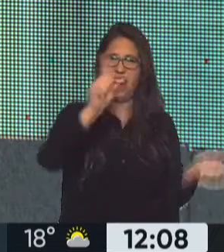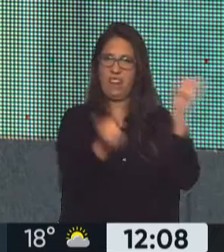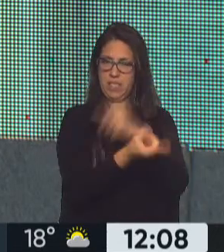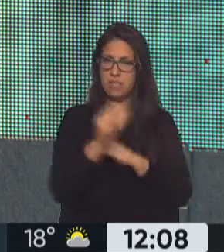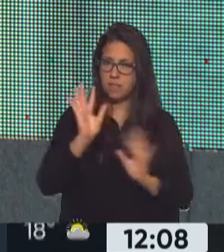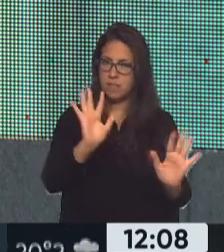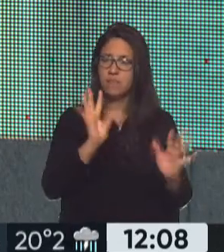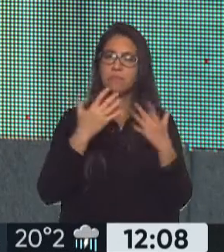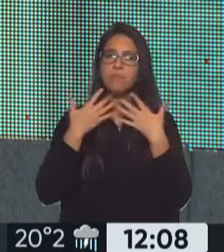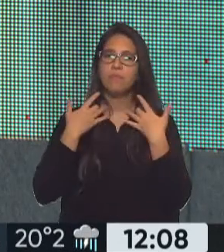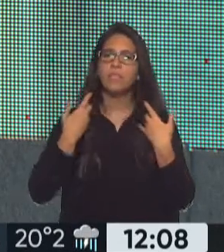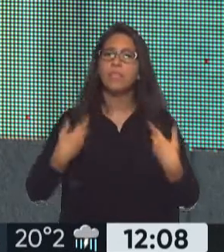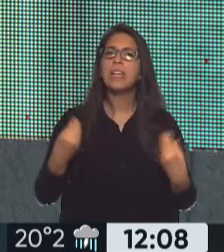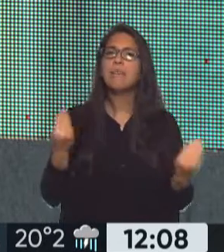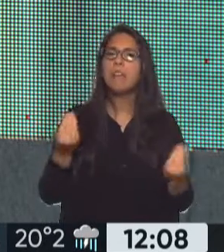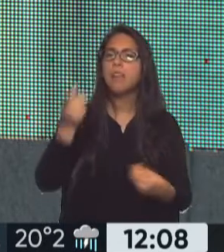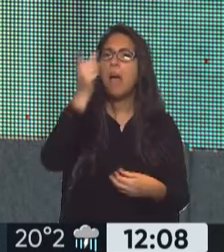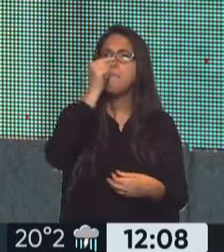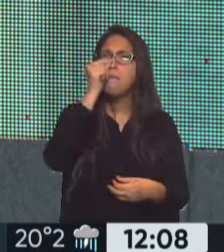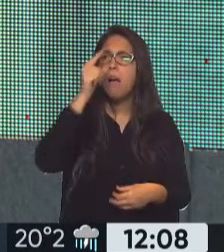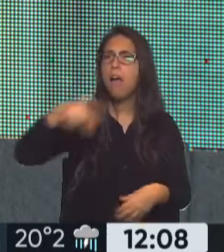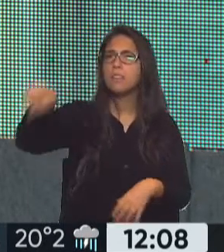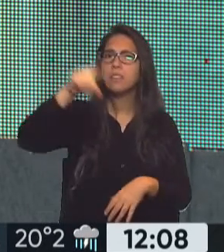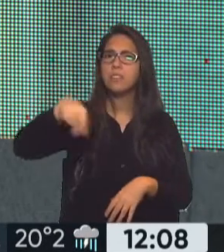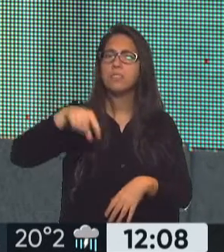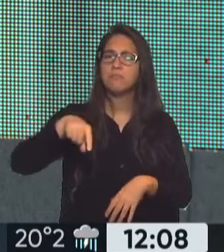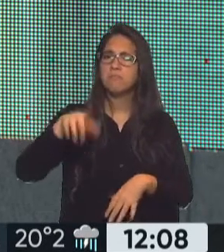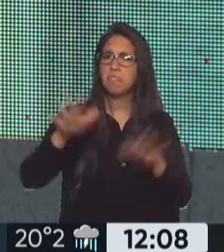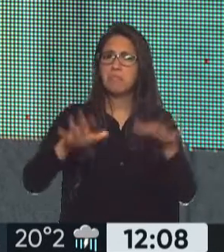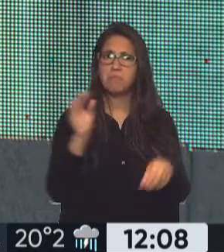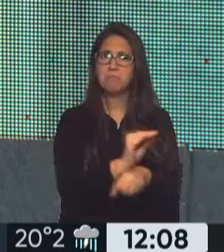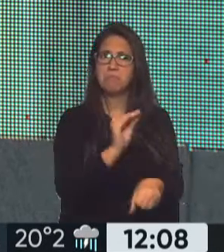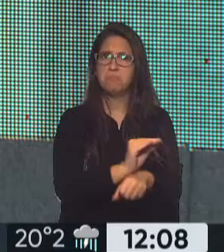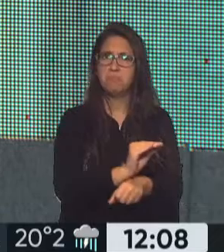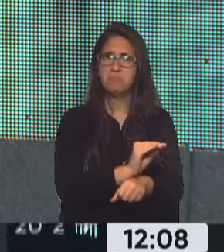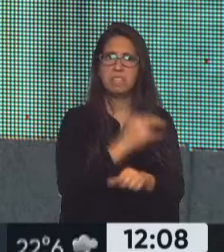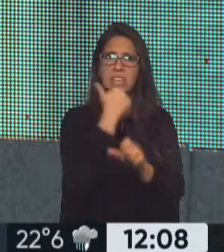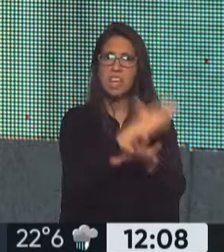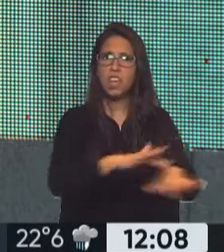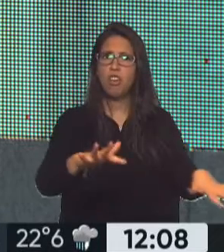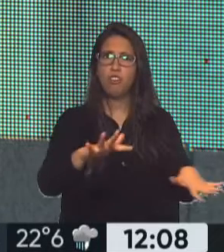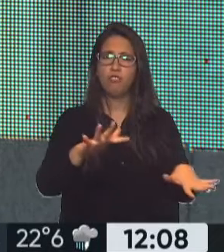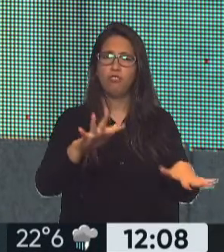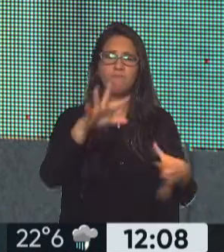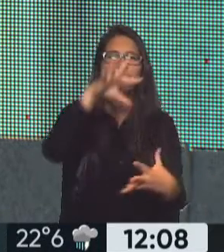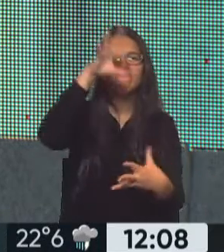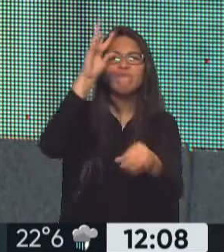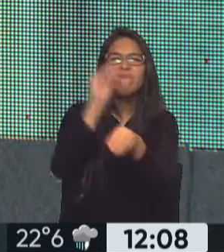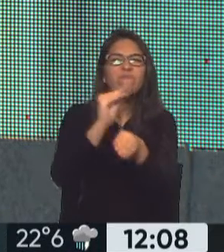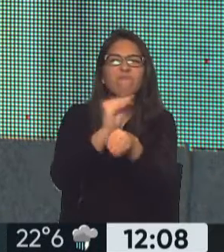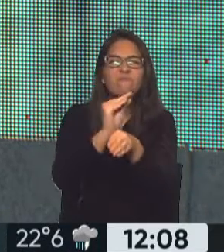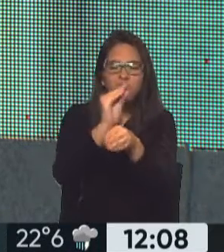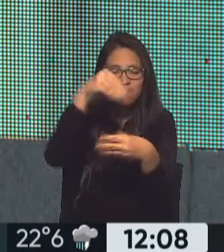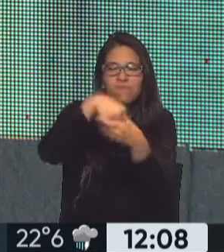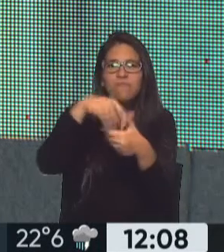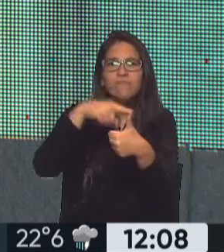pasa con los padres que muchas veces no se hacen cargo de sus hijos? Y cuando hablamos de no se hacen cargo de sus hijos, hablamos en todo el sentido,